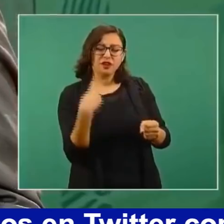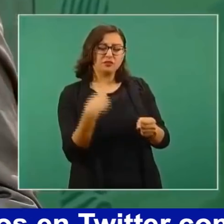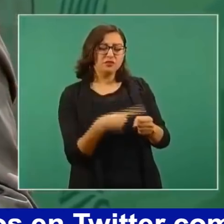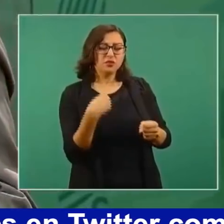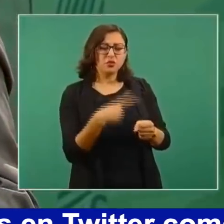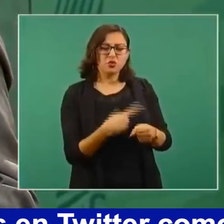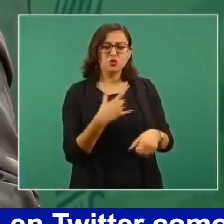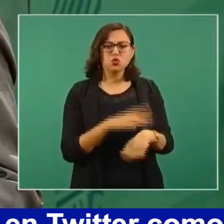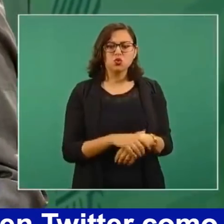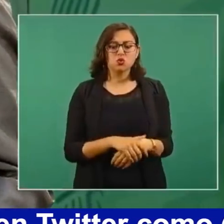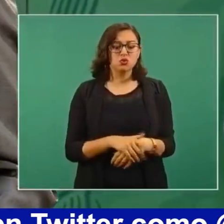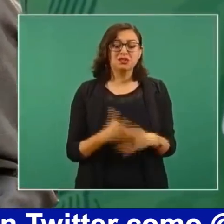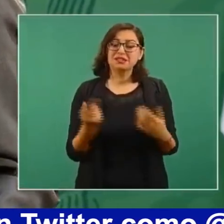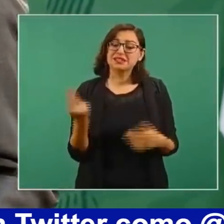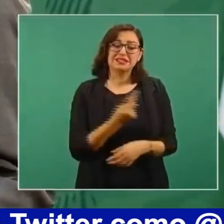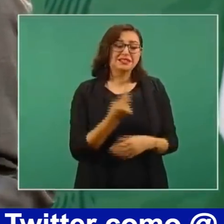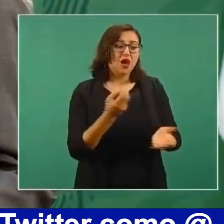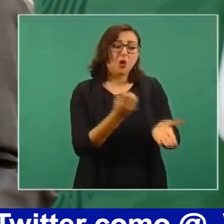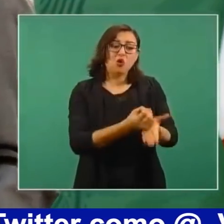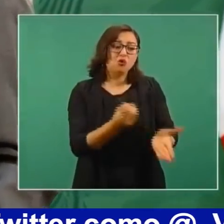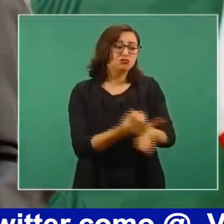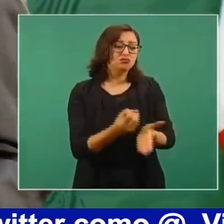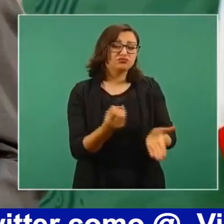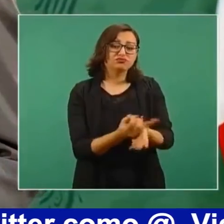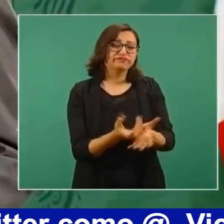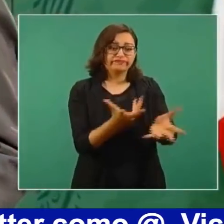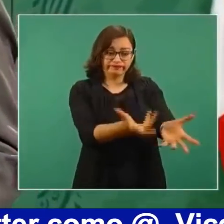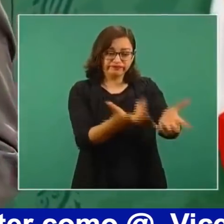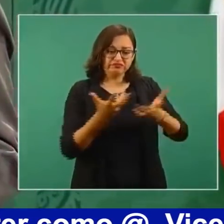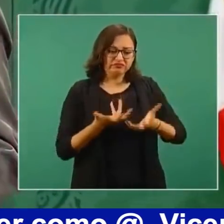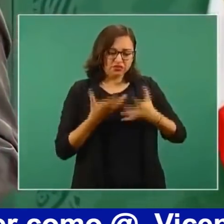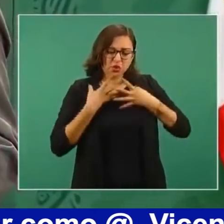Esa enfermedad solo se cura con el oro.